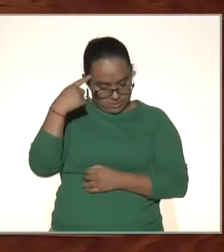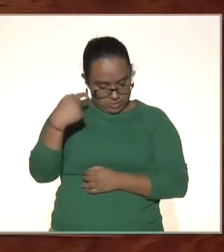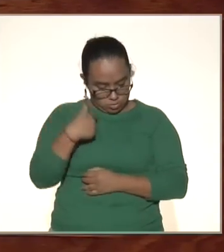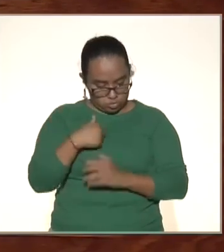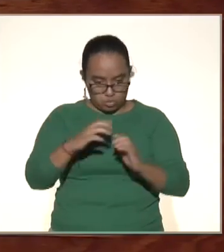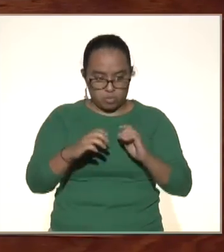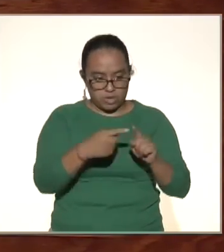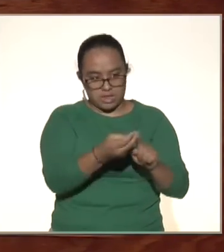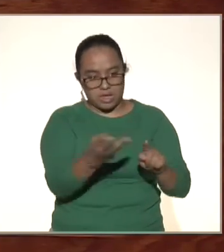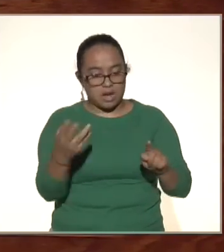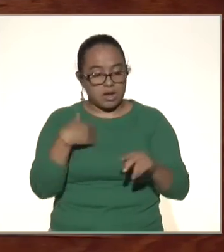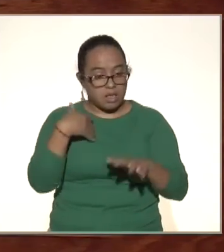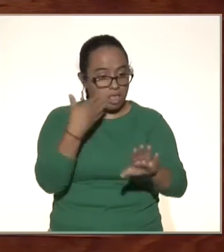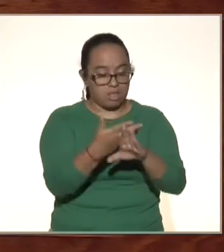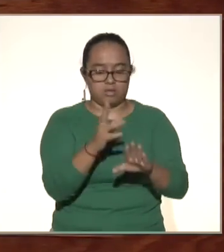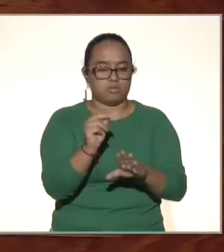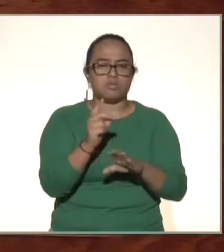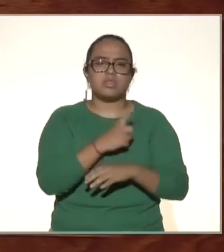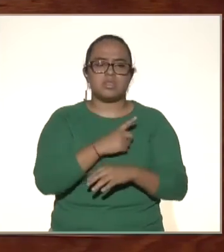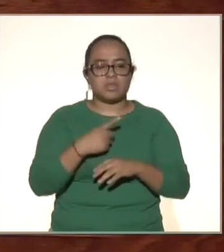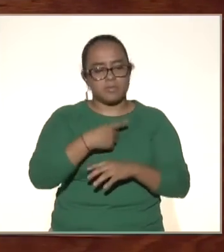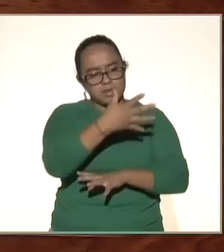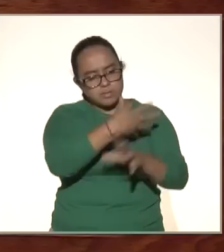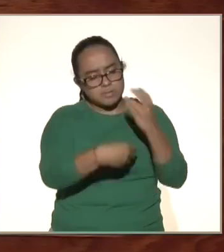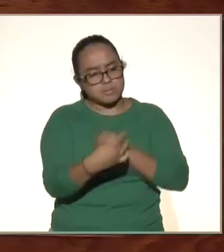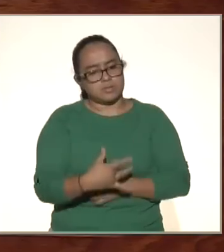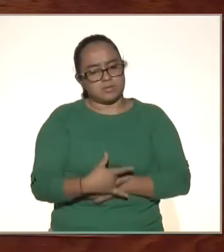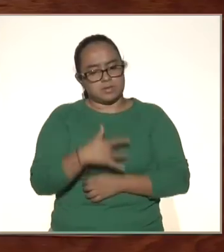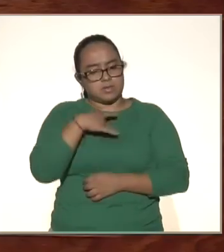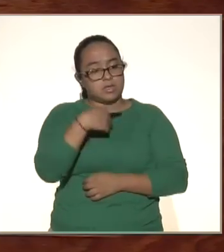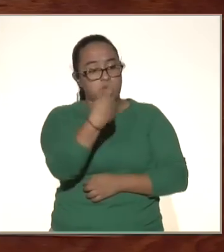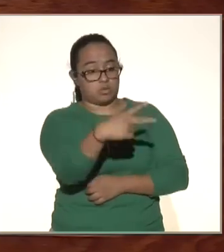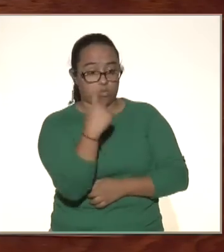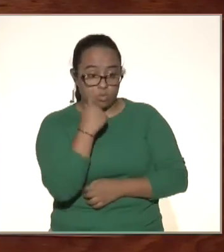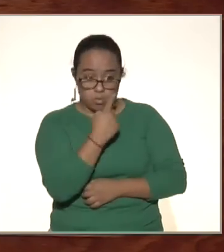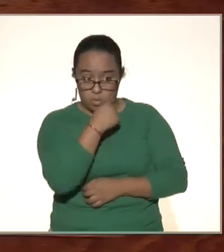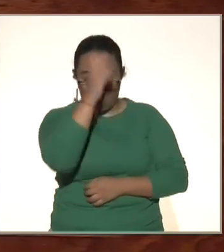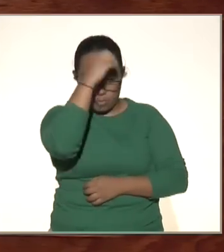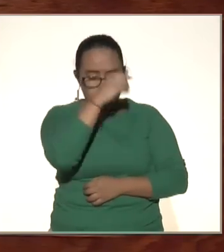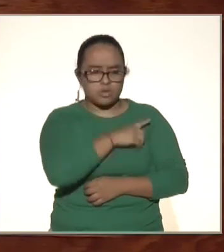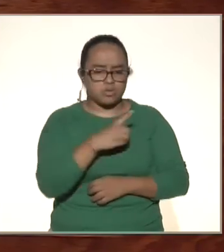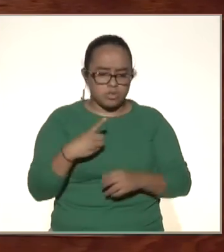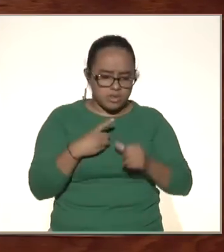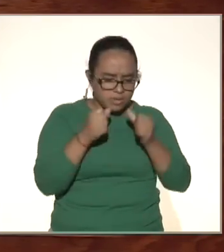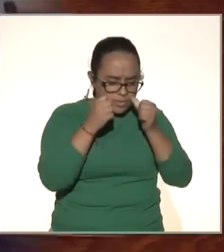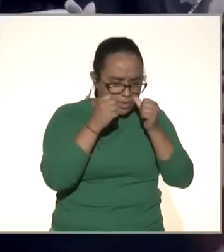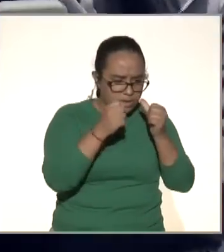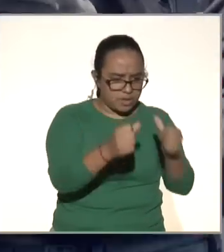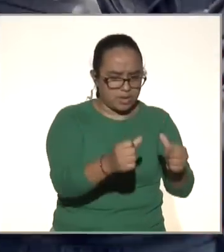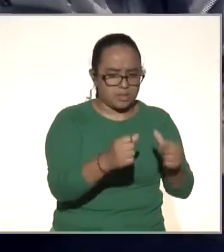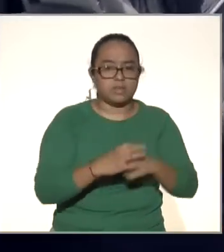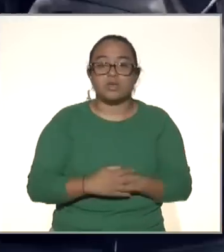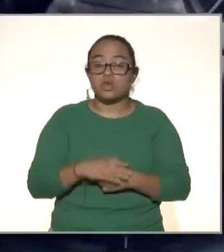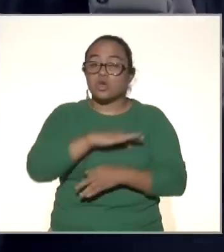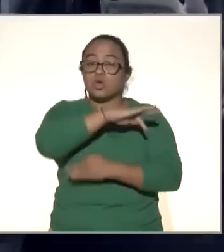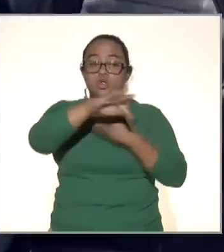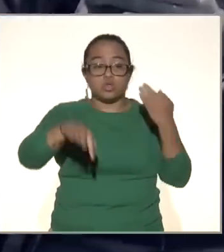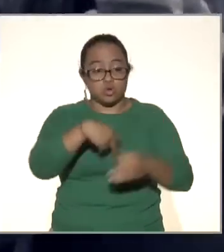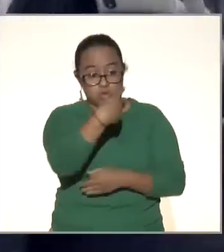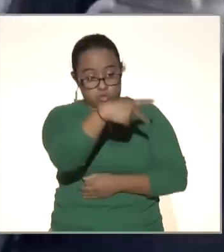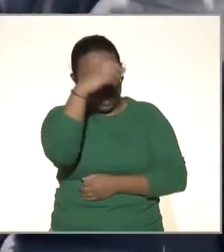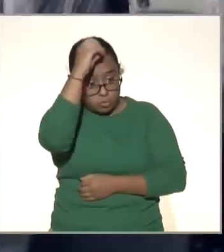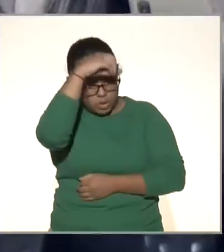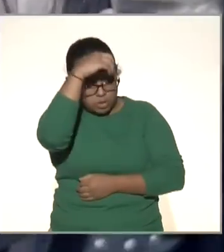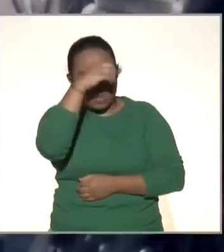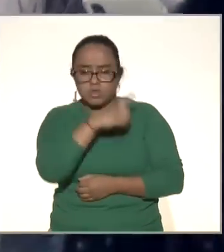demás. Aprender a ser empáticos y a escuchar el punto de vista de los otros. Permitir que todos expresen su